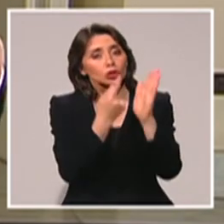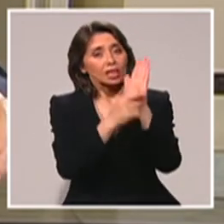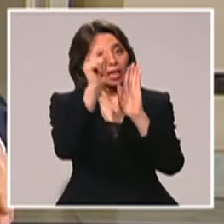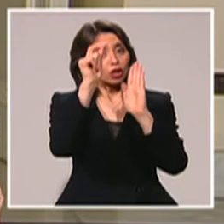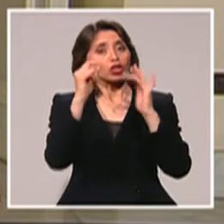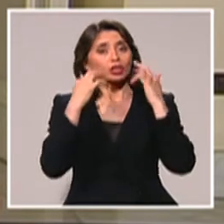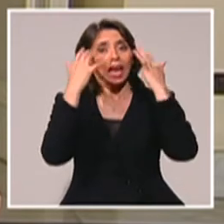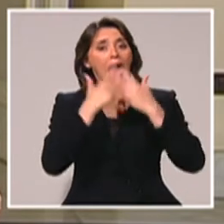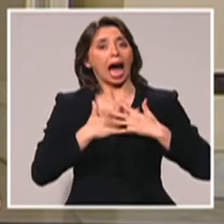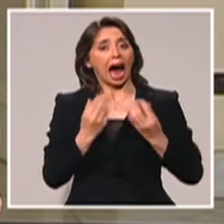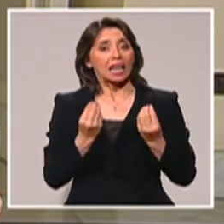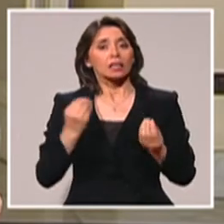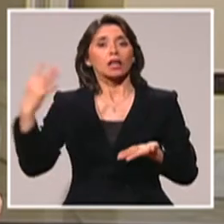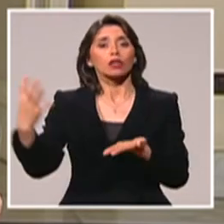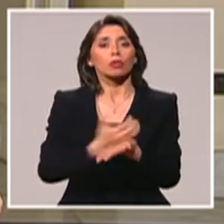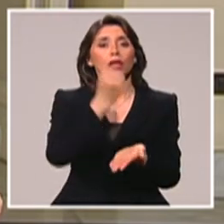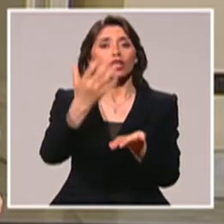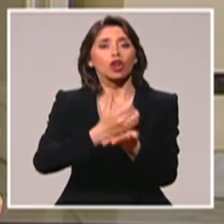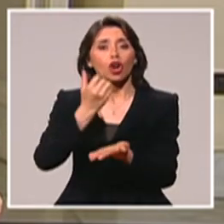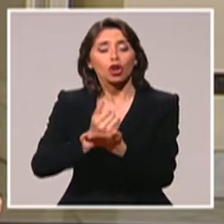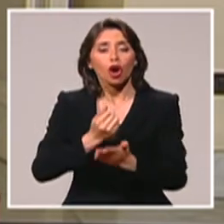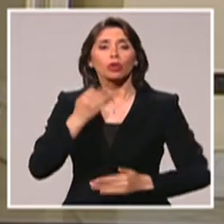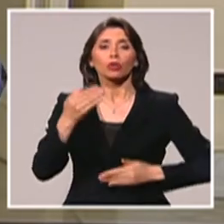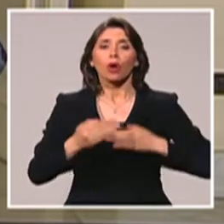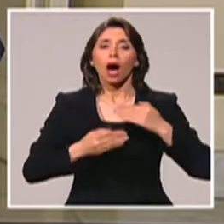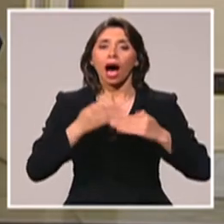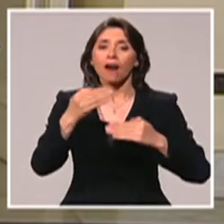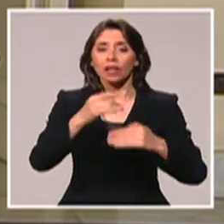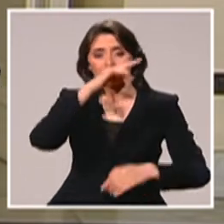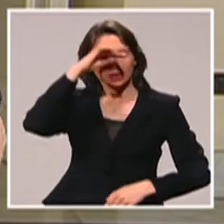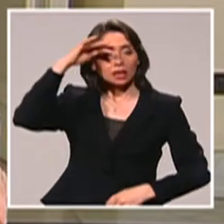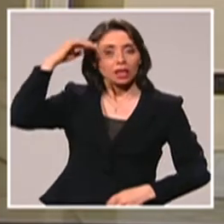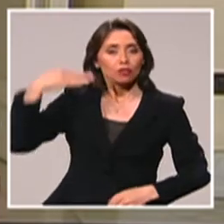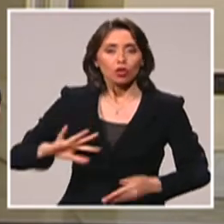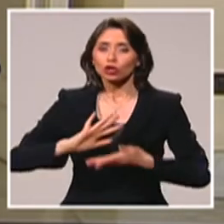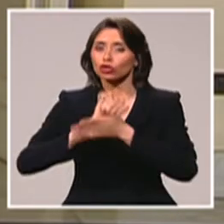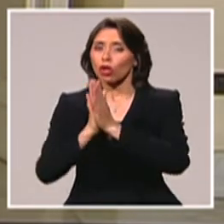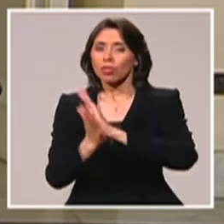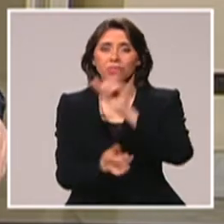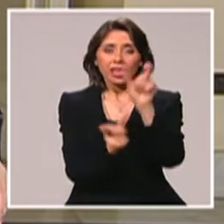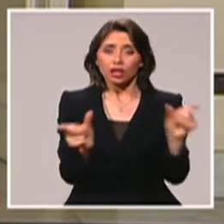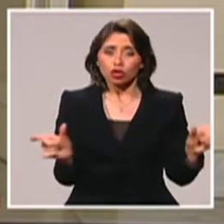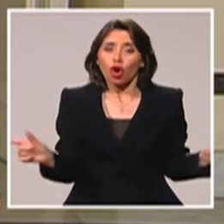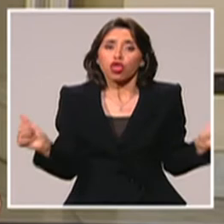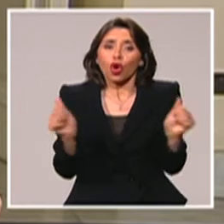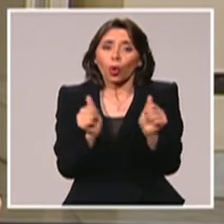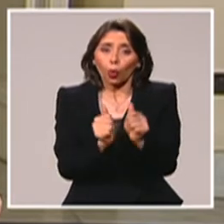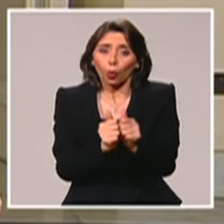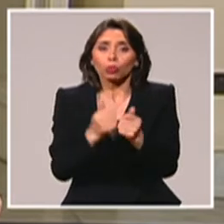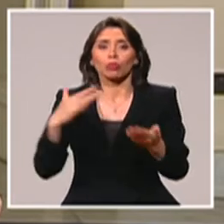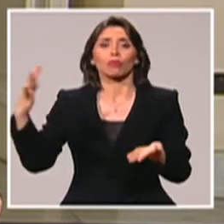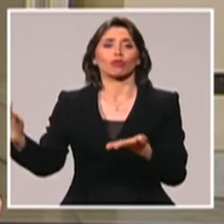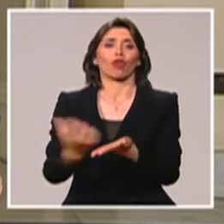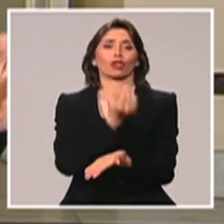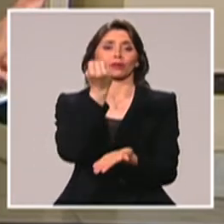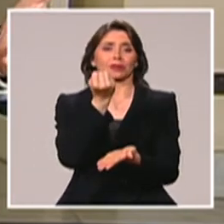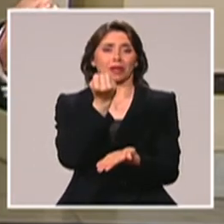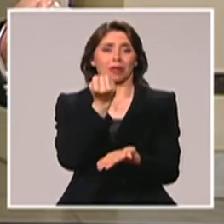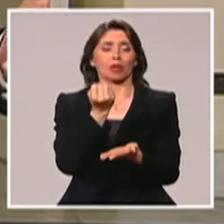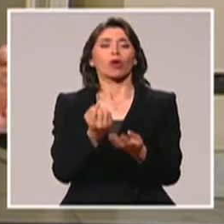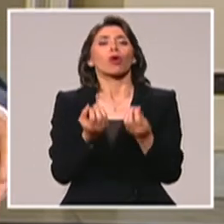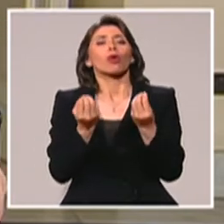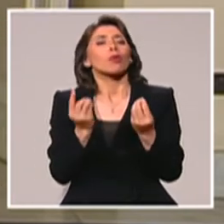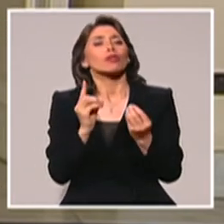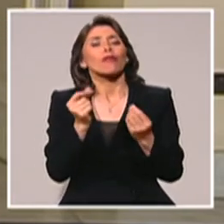alegrarnos de los logros y avances y con el esfuerzo de todos juntos hemos conquistado como no